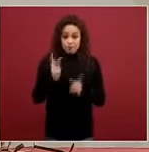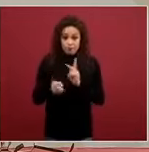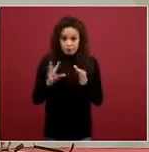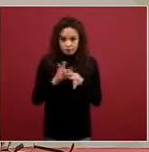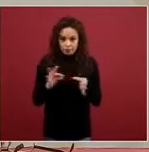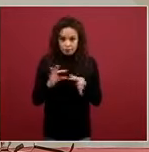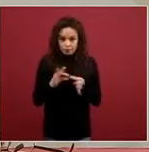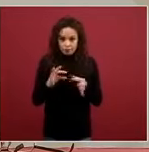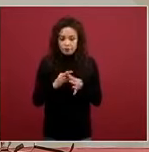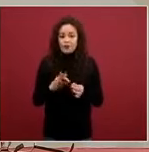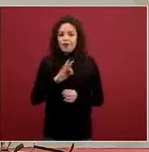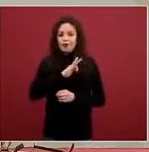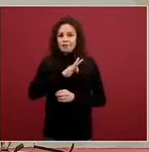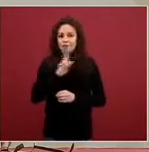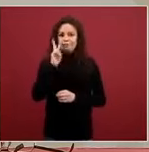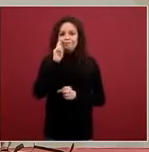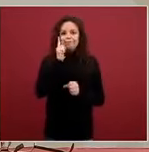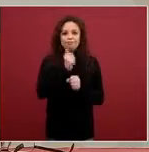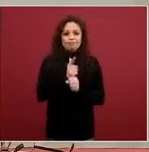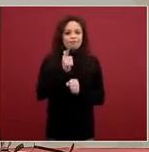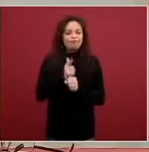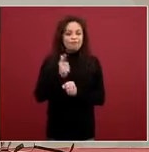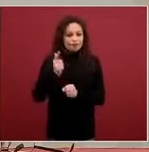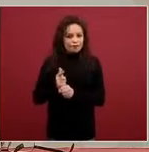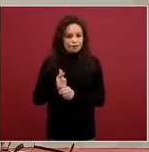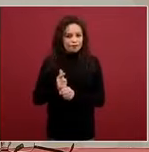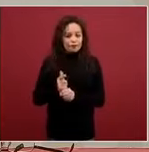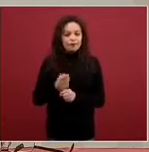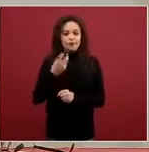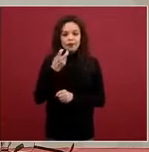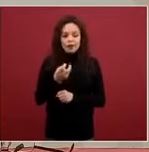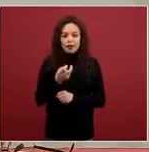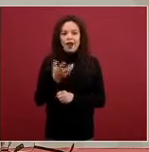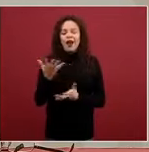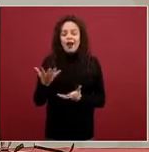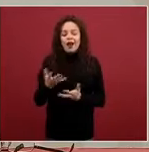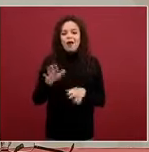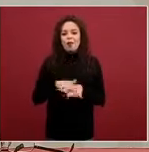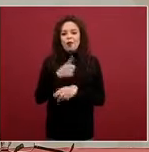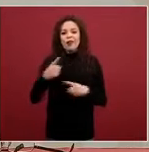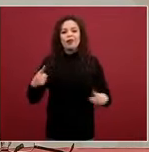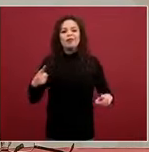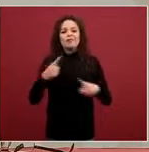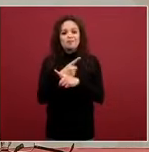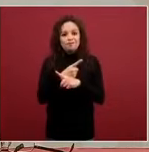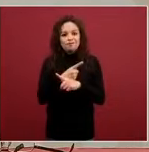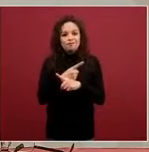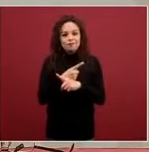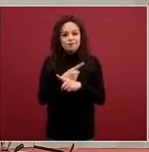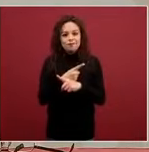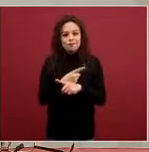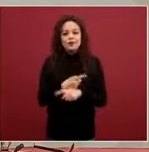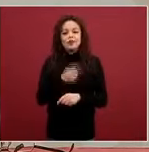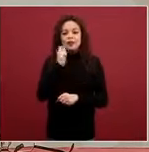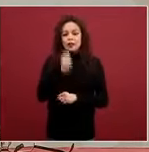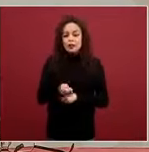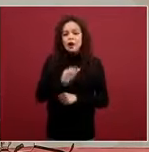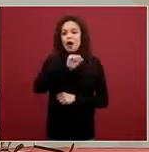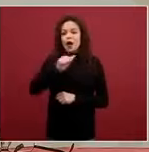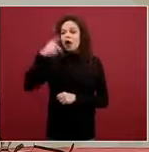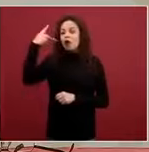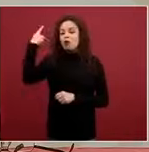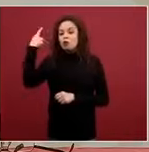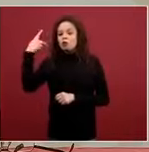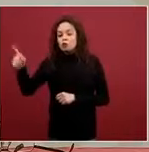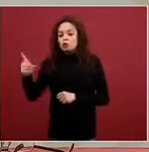permitió detectar un elemento que explica la discrepancia, y es la colaboración de los laboratorios privados. Lo